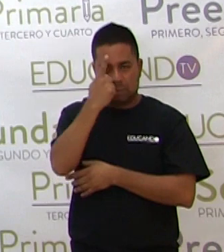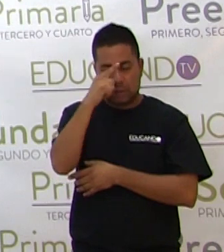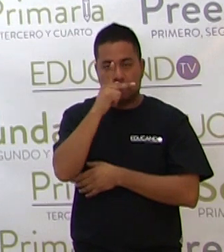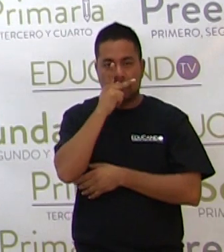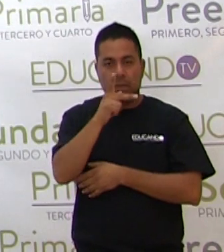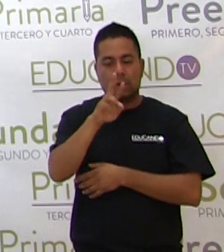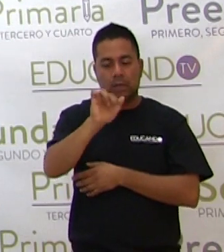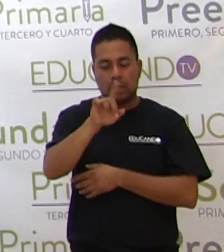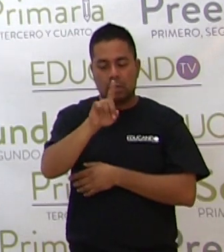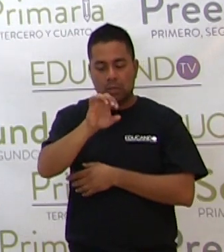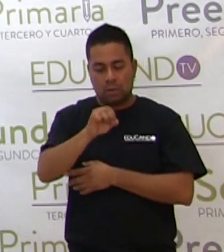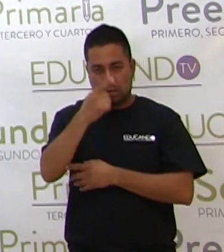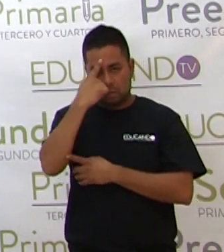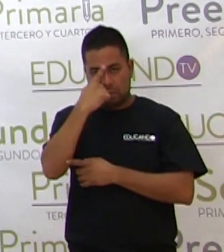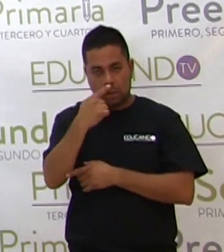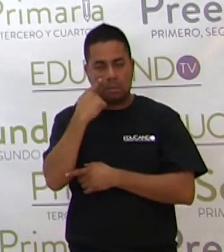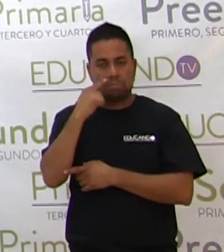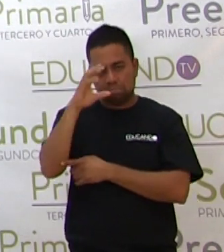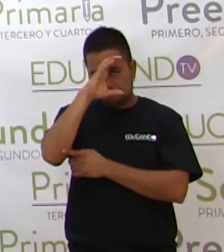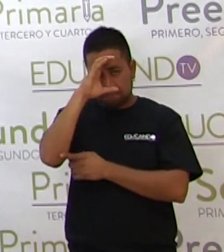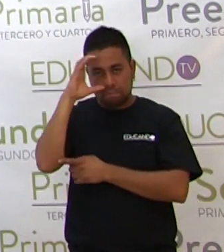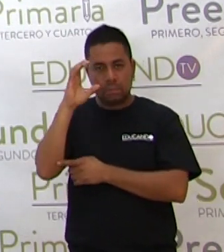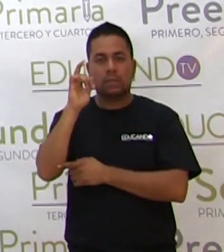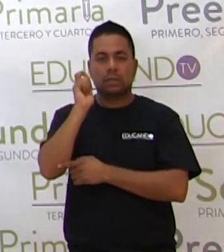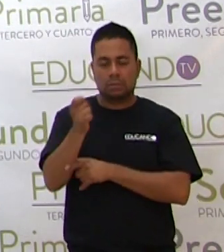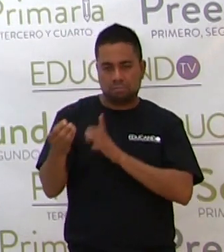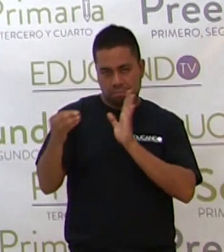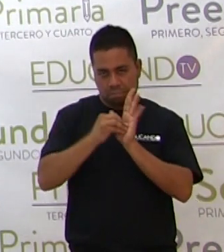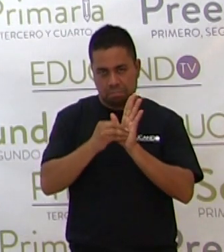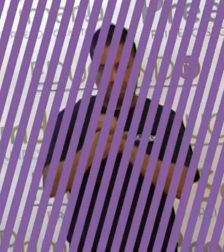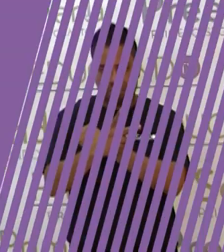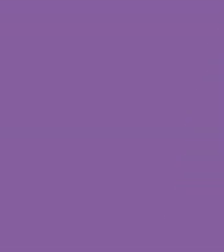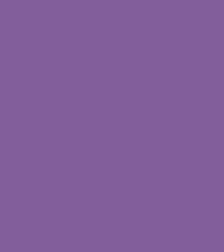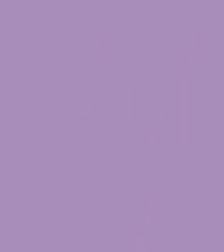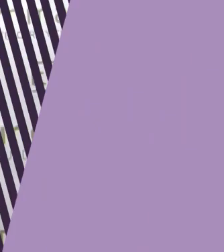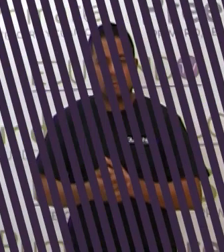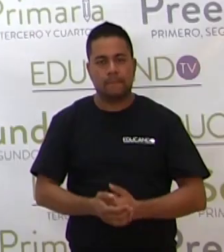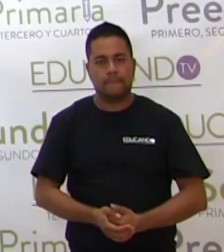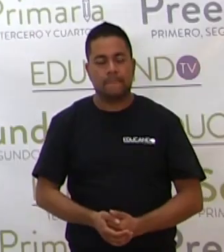radio en la siguiente imagen adelante por favor